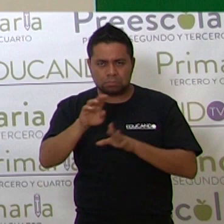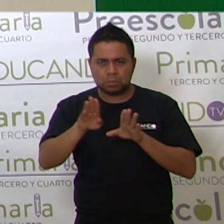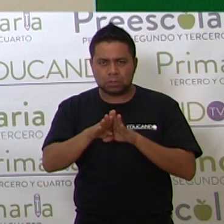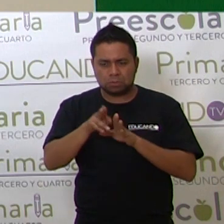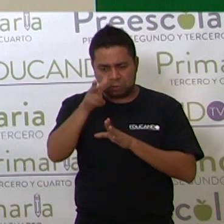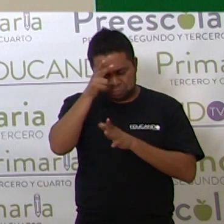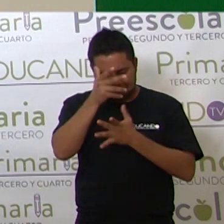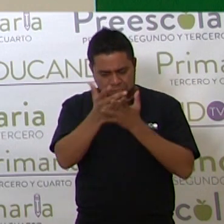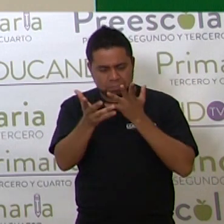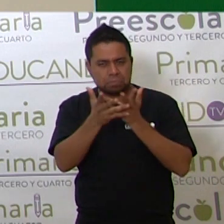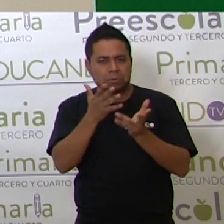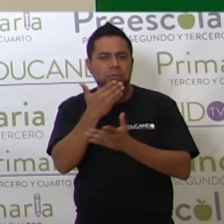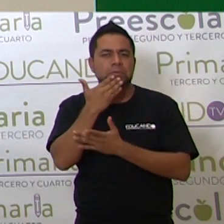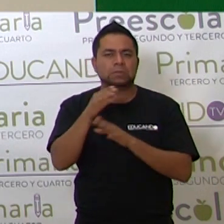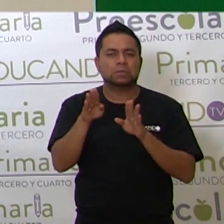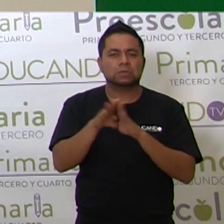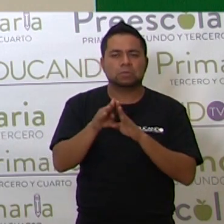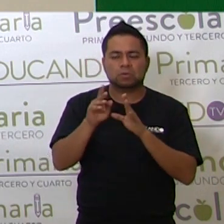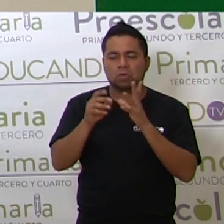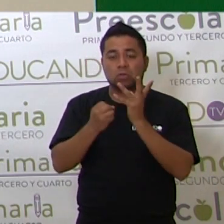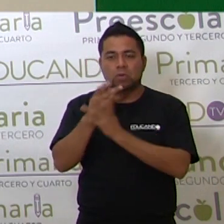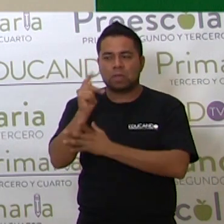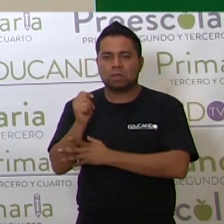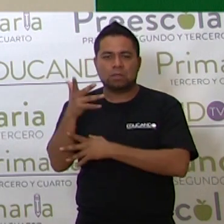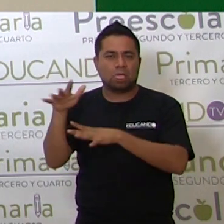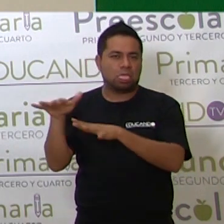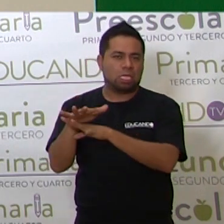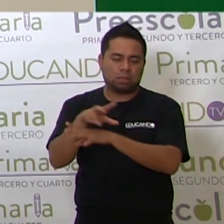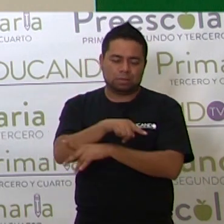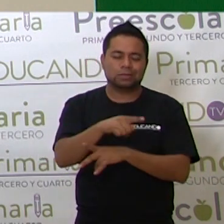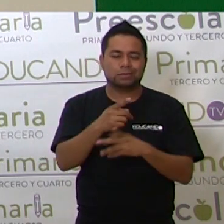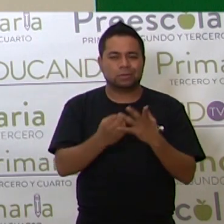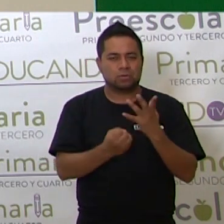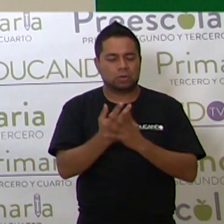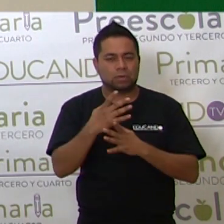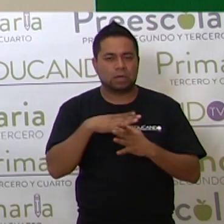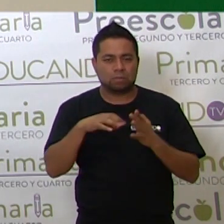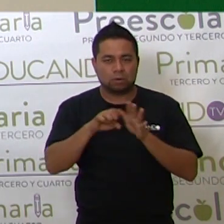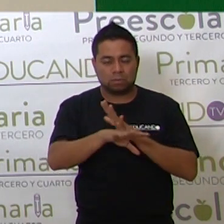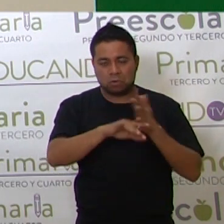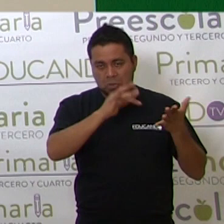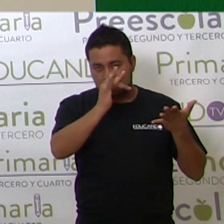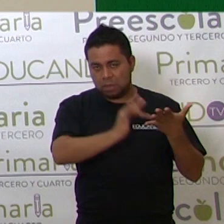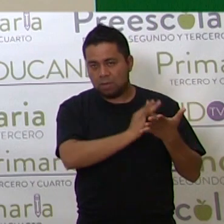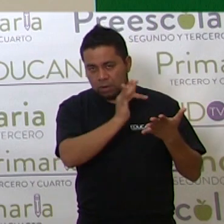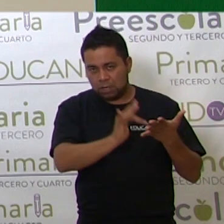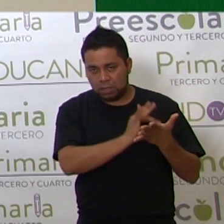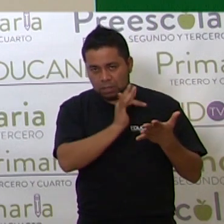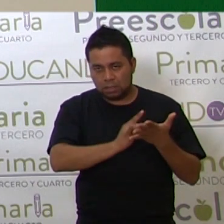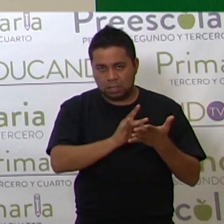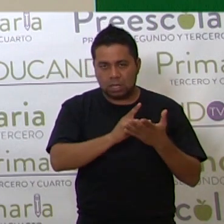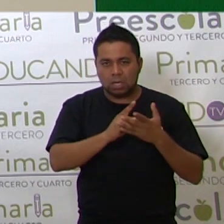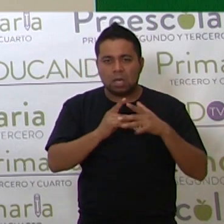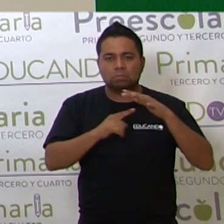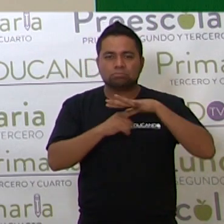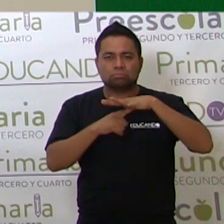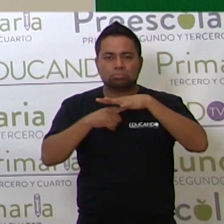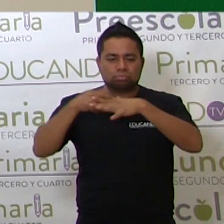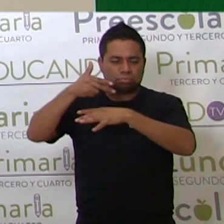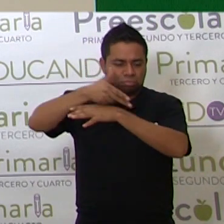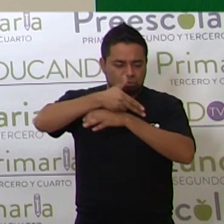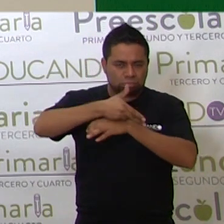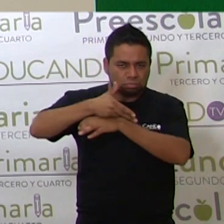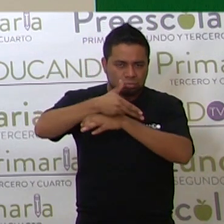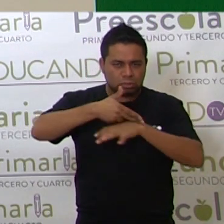ingenioso que el de la tecnología corriente si tenemos las tabletas los drones utilizamos los